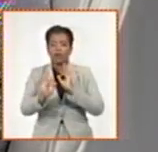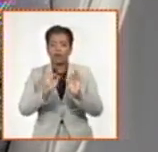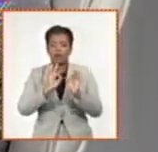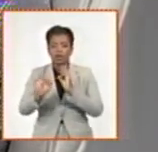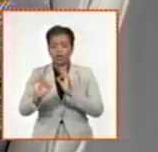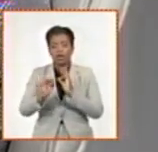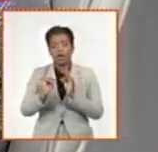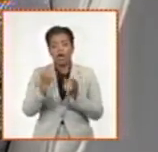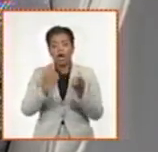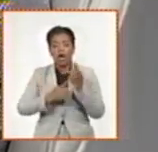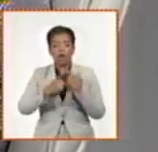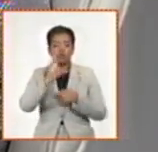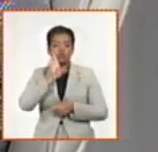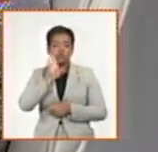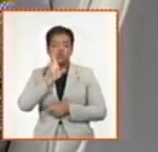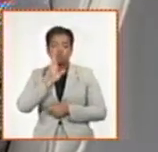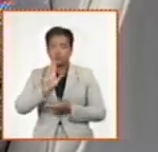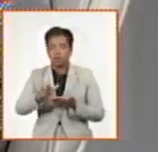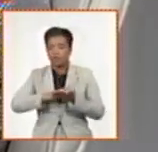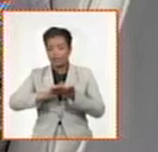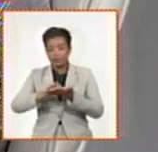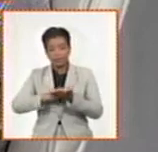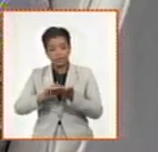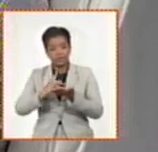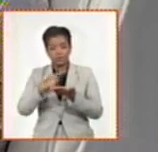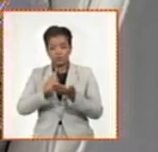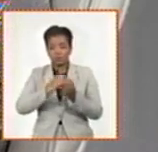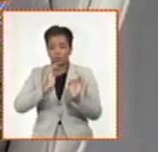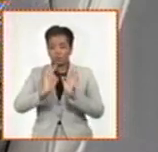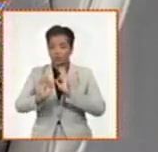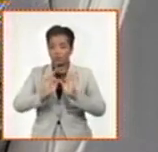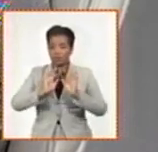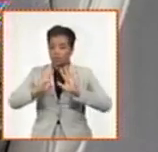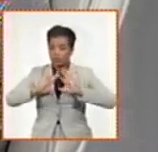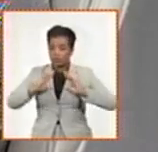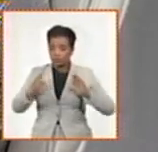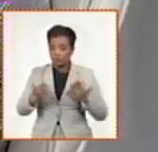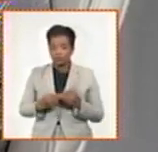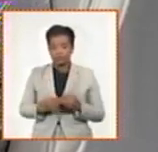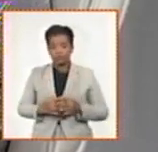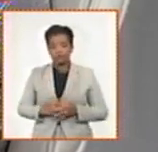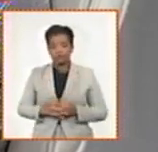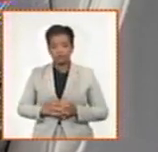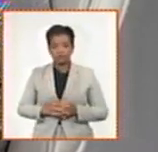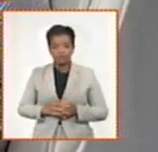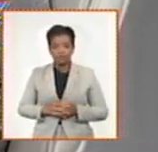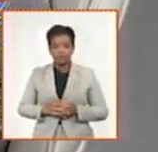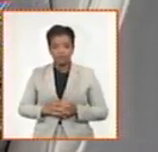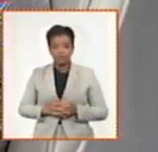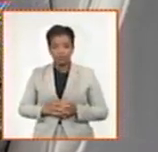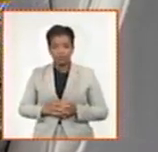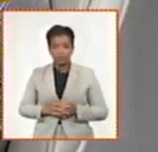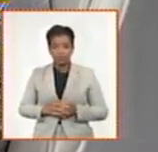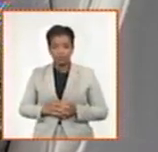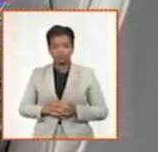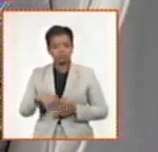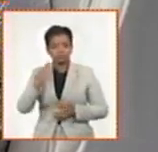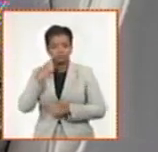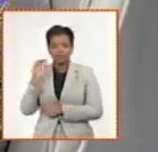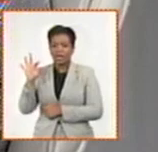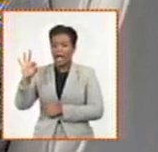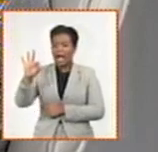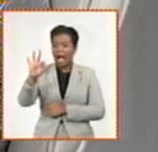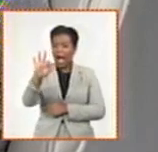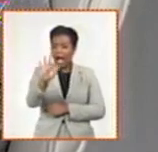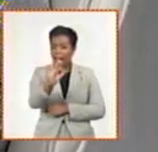las plantas del área, entonces se crea un hábitat biológico totalmente, y entonces habita incluso diferentes tipos de aves, el sinsonte,